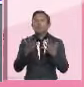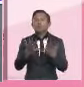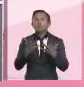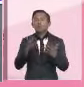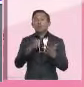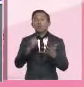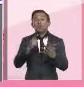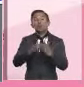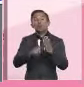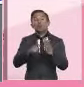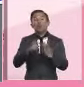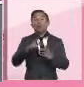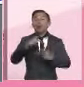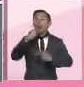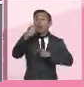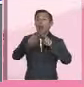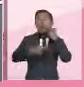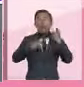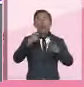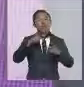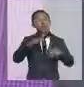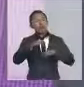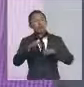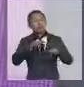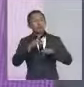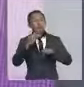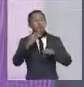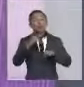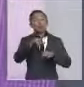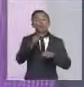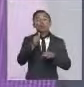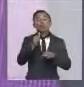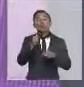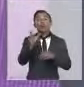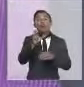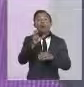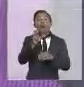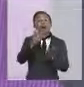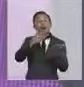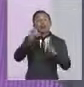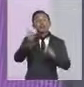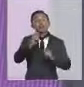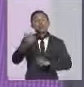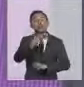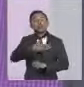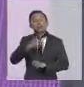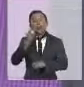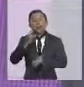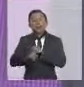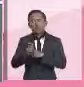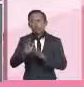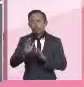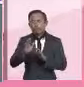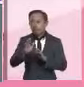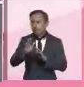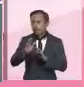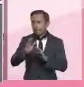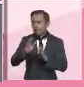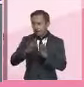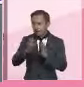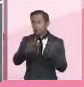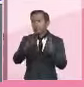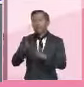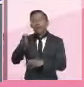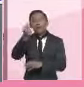luego cuando vienen para acá nos los fregamos con gracias. Actitudes fiscales. Gracias, candidato. Anaya. Sí, concluye la idea de hace rato. El